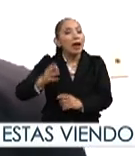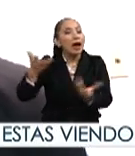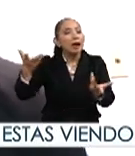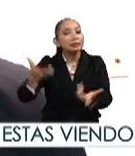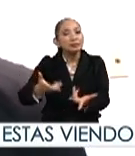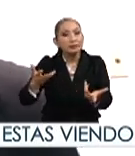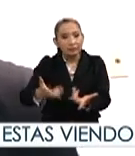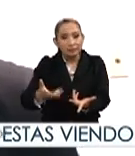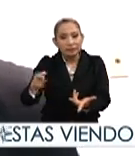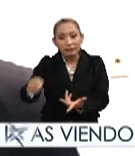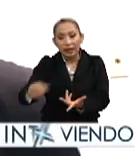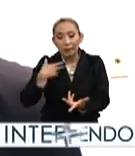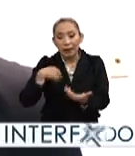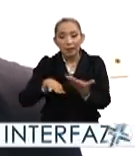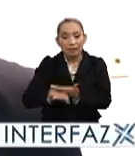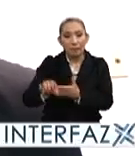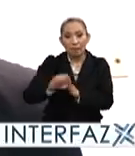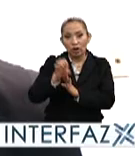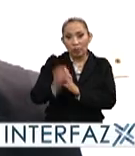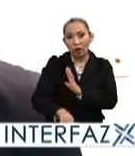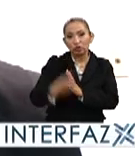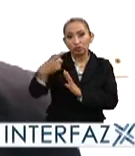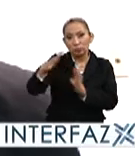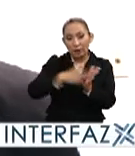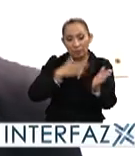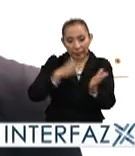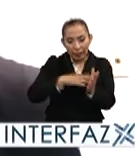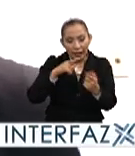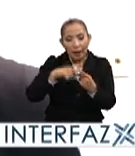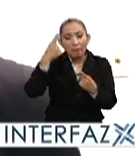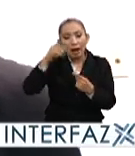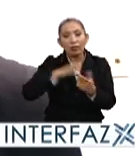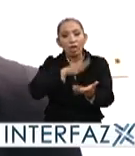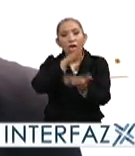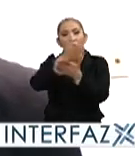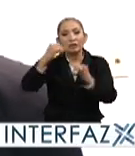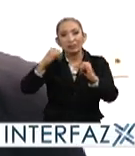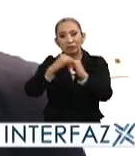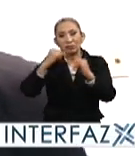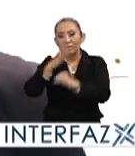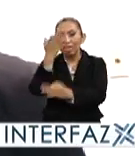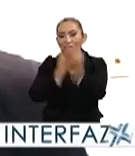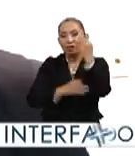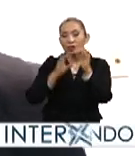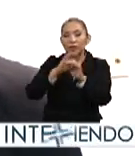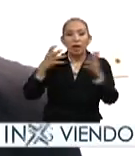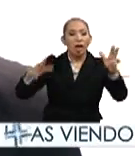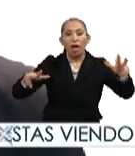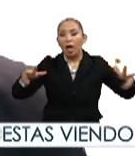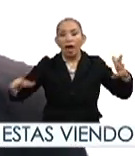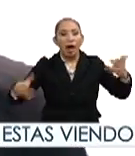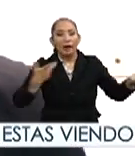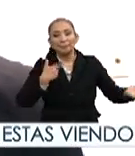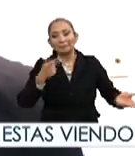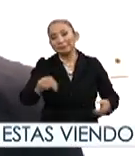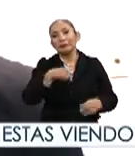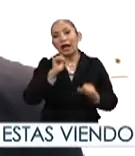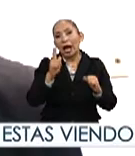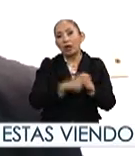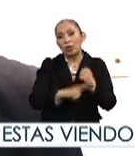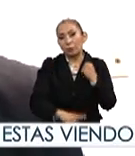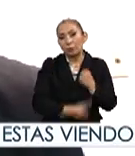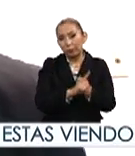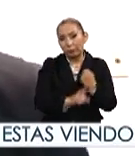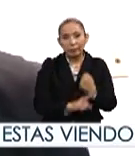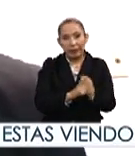a hacer, estar prevenidos, por ejemplo, con sus documentos para no llegar a la institución y tener o empezar desde ahí algún